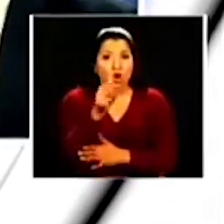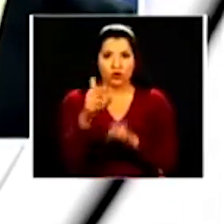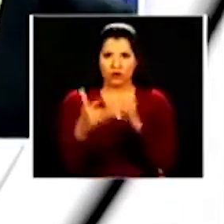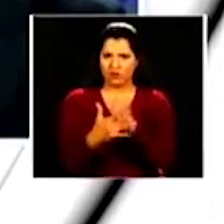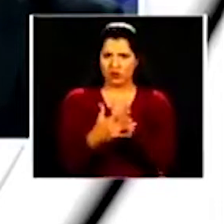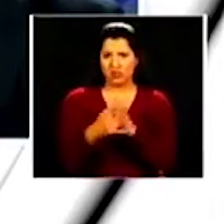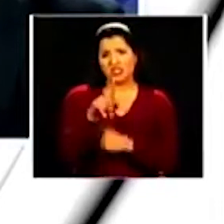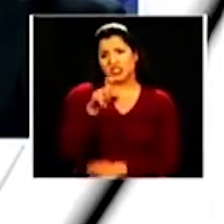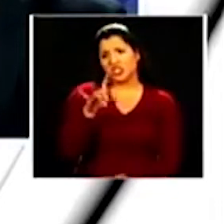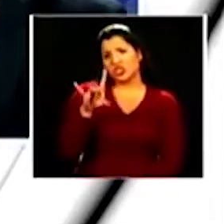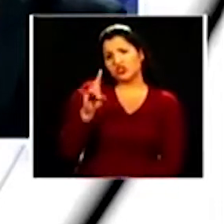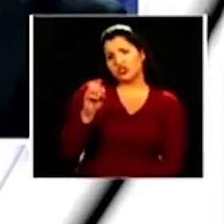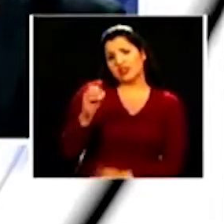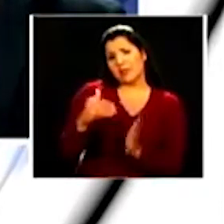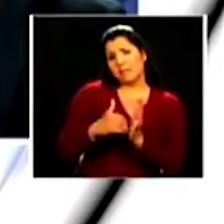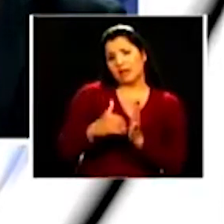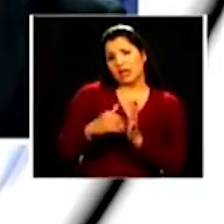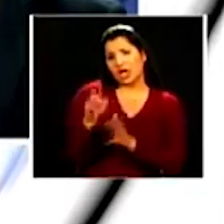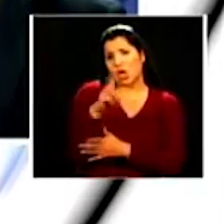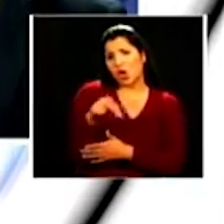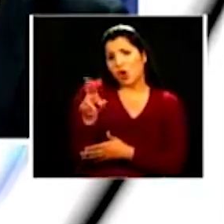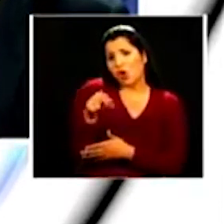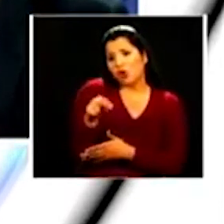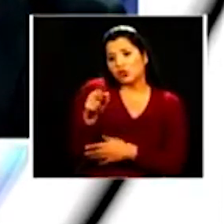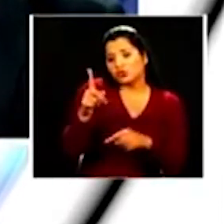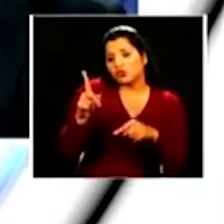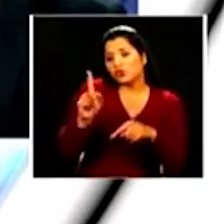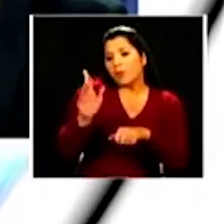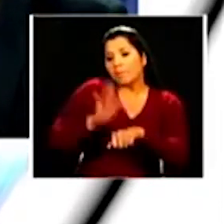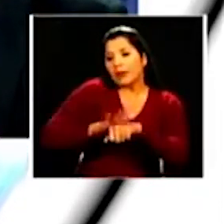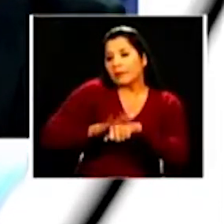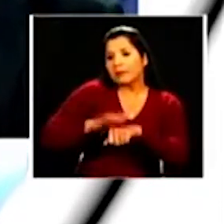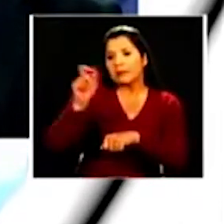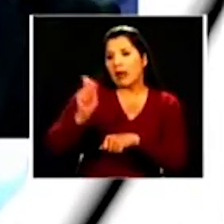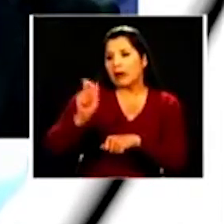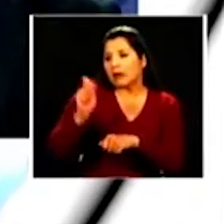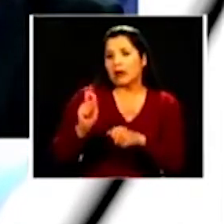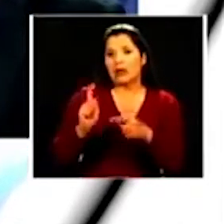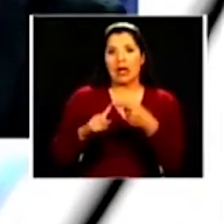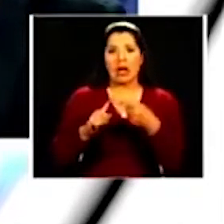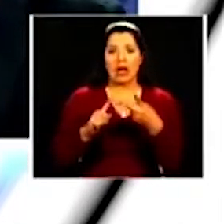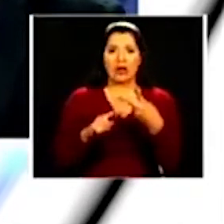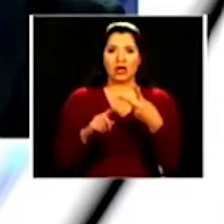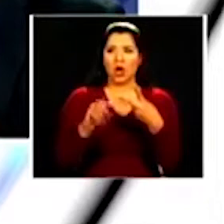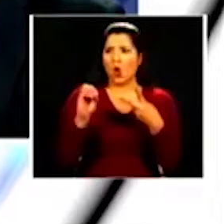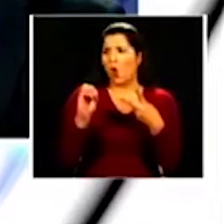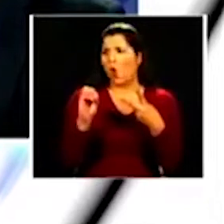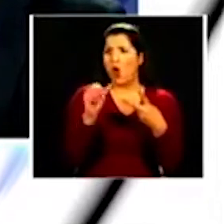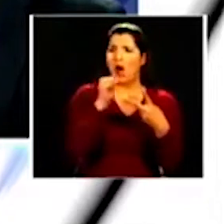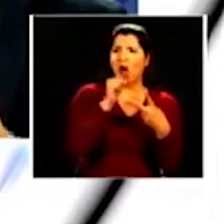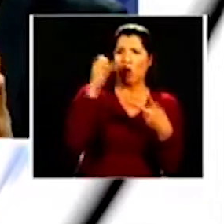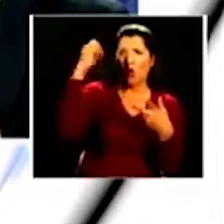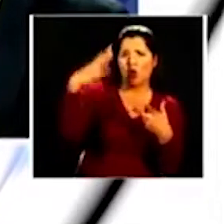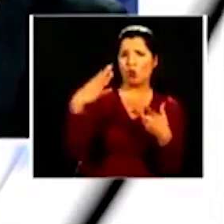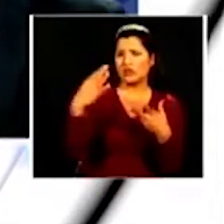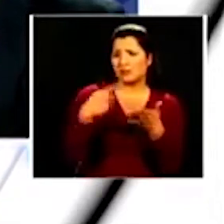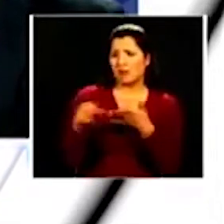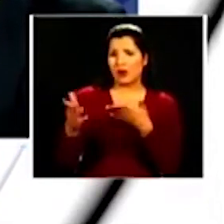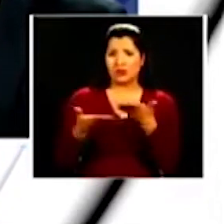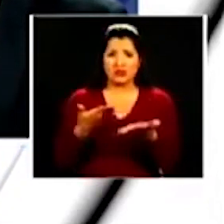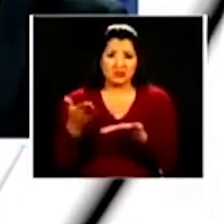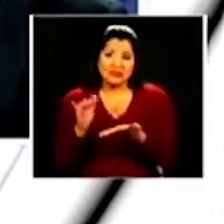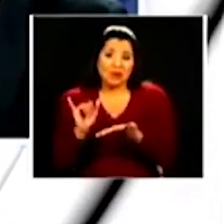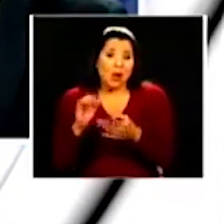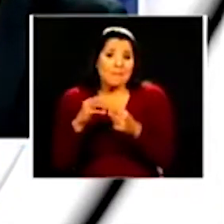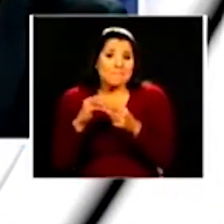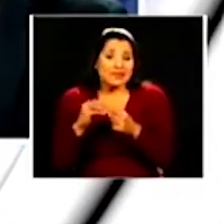para los temas de ni el alquiler, o es poco en relación con agua, luz o con pago de servicios, que es lo principal que pagan